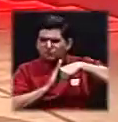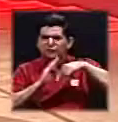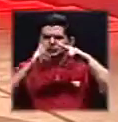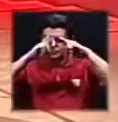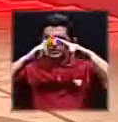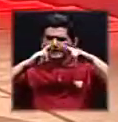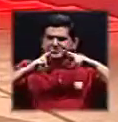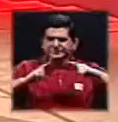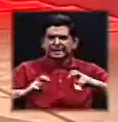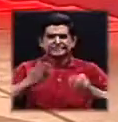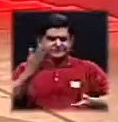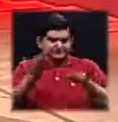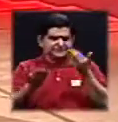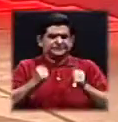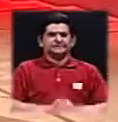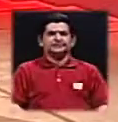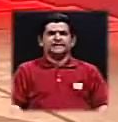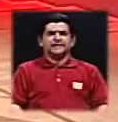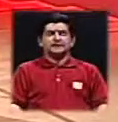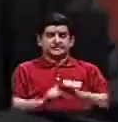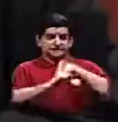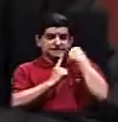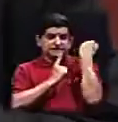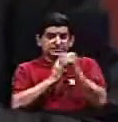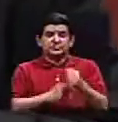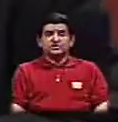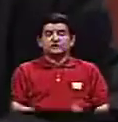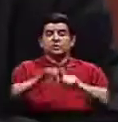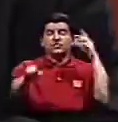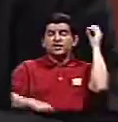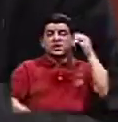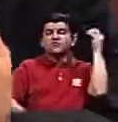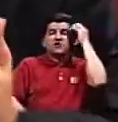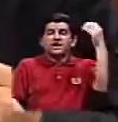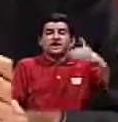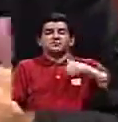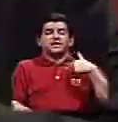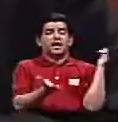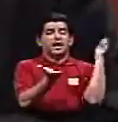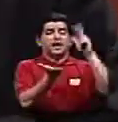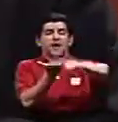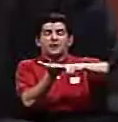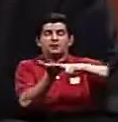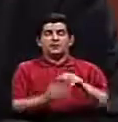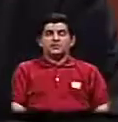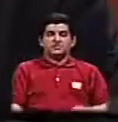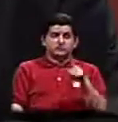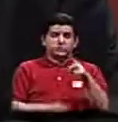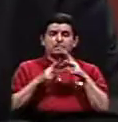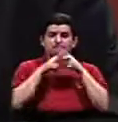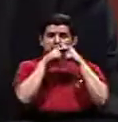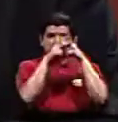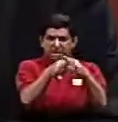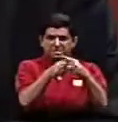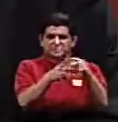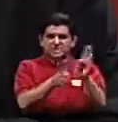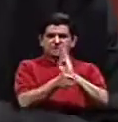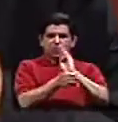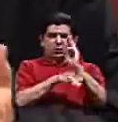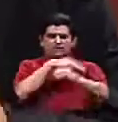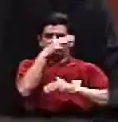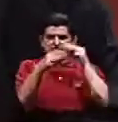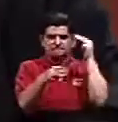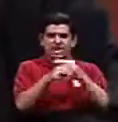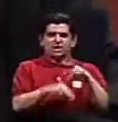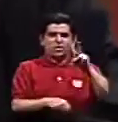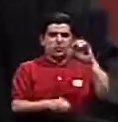y analizar un poco más lo que ha sido esta discrepancia que ha habido por la aprobación del préstamo con el Banco Mundial